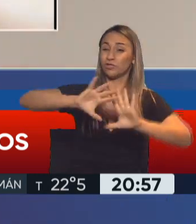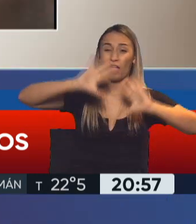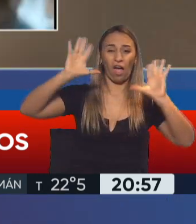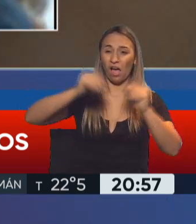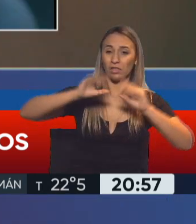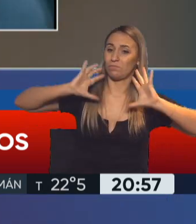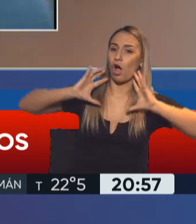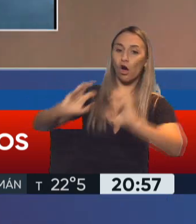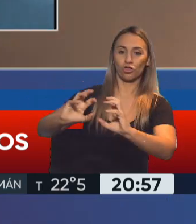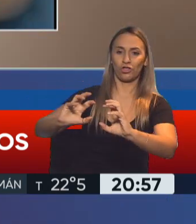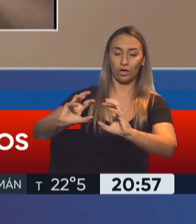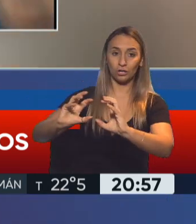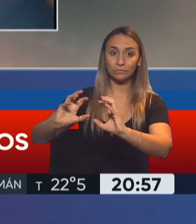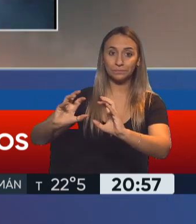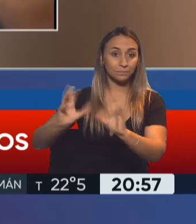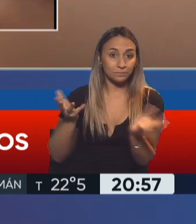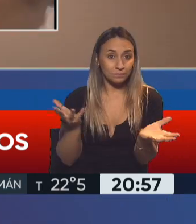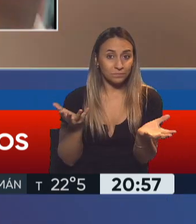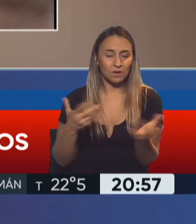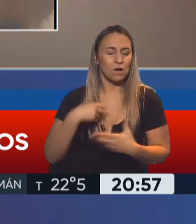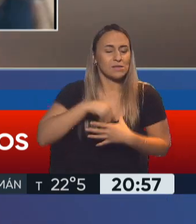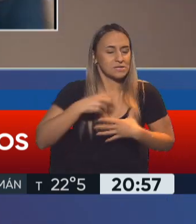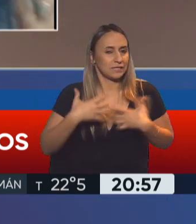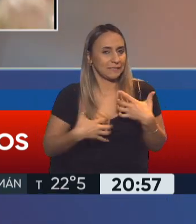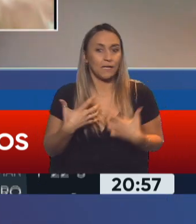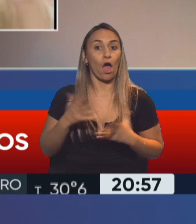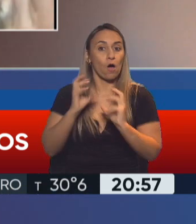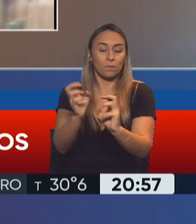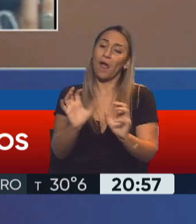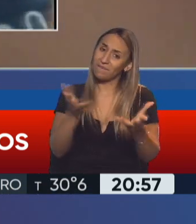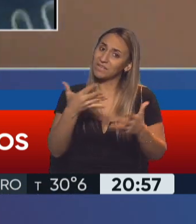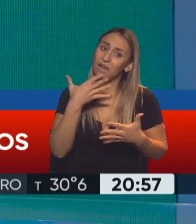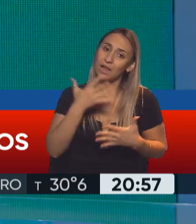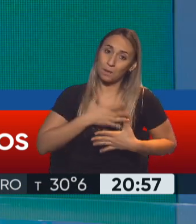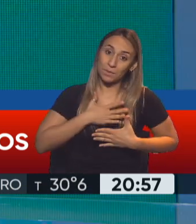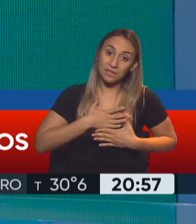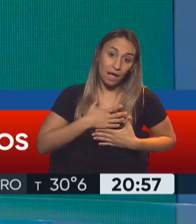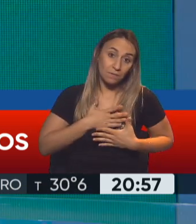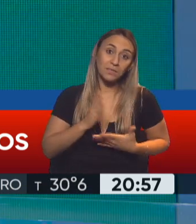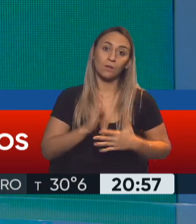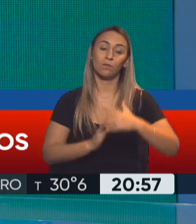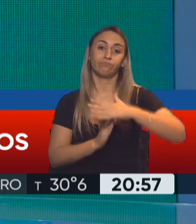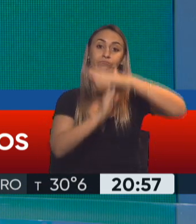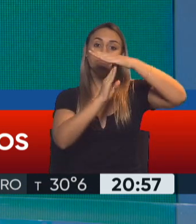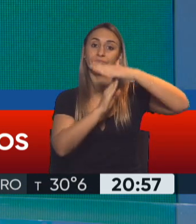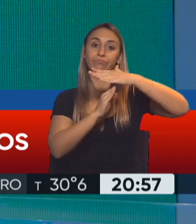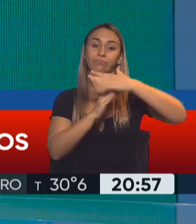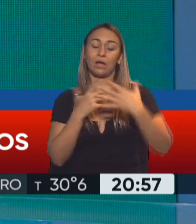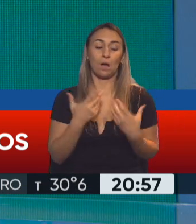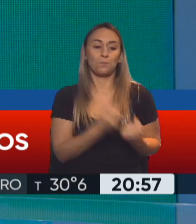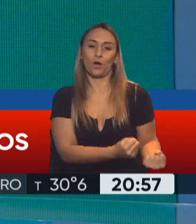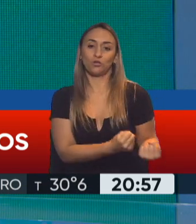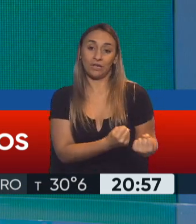en el odio pero en la destrucción lamentablemente a veces está legitimado desde arriba incentivado la ruta no no